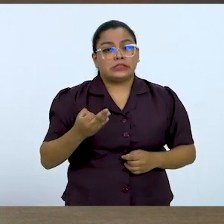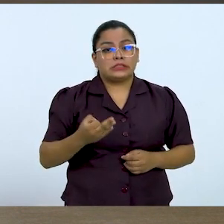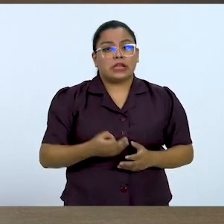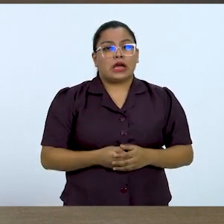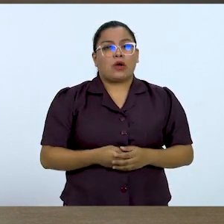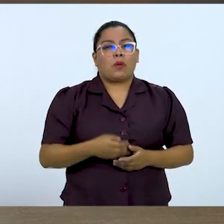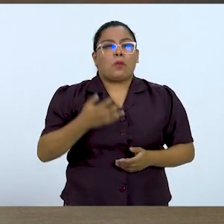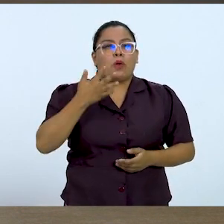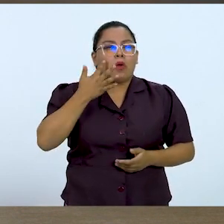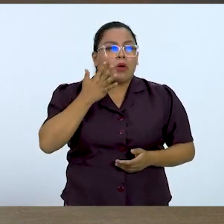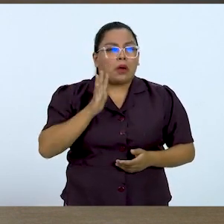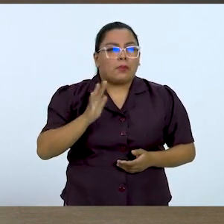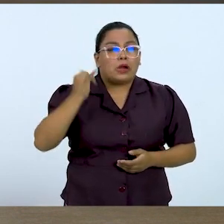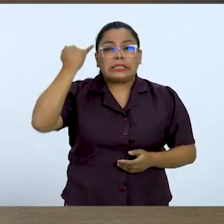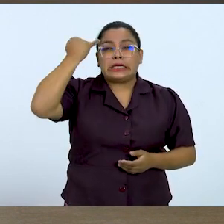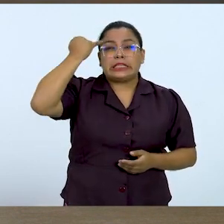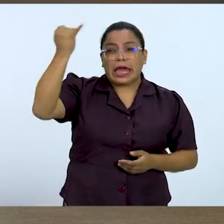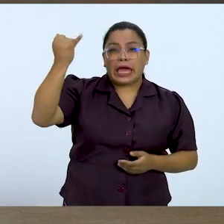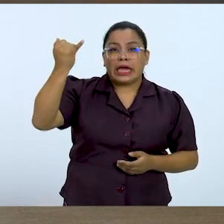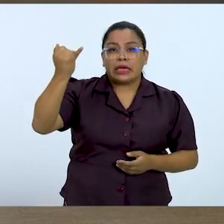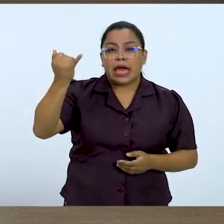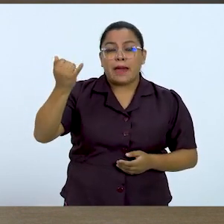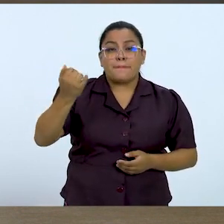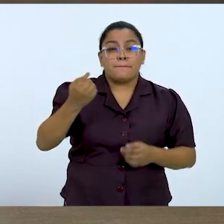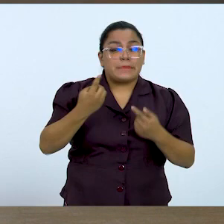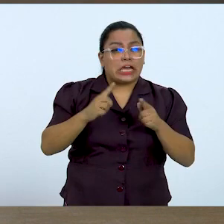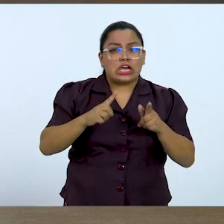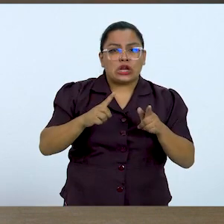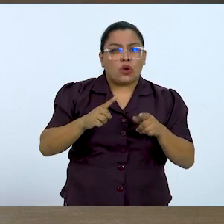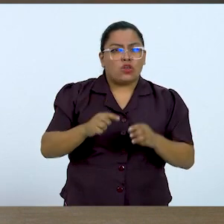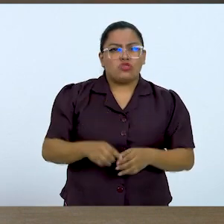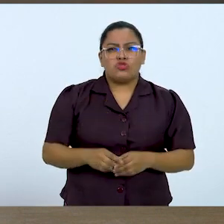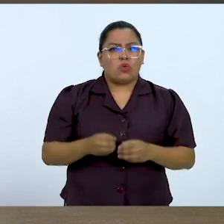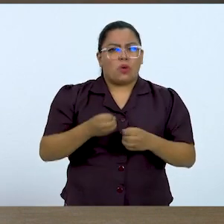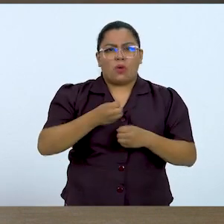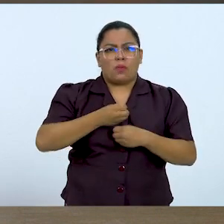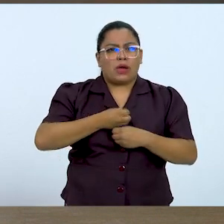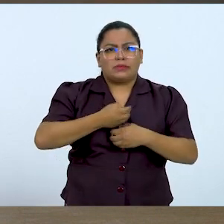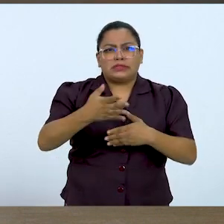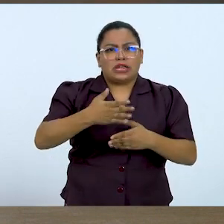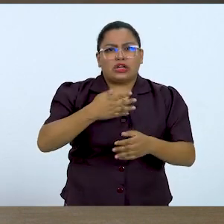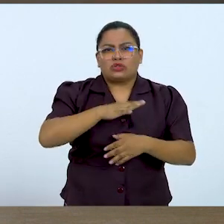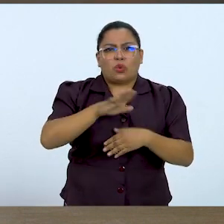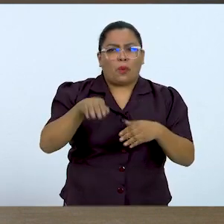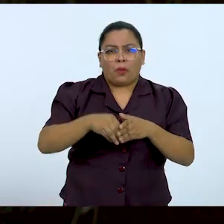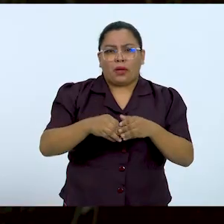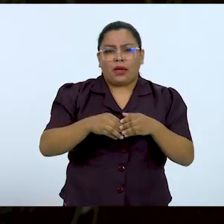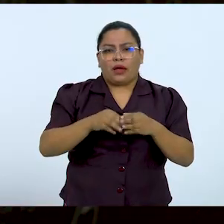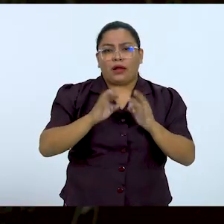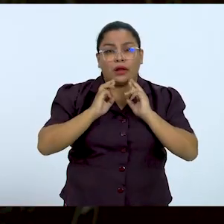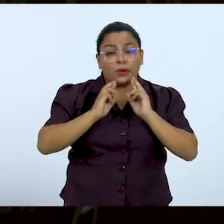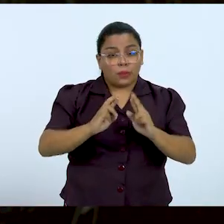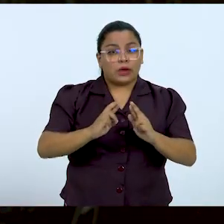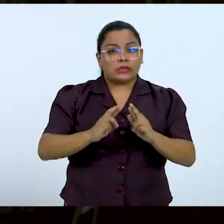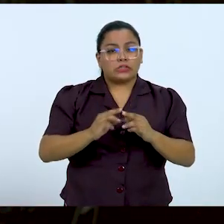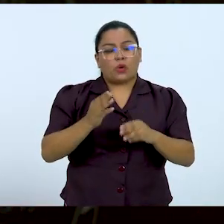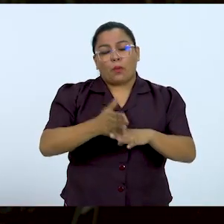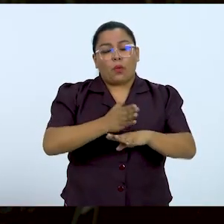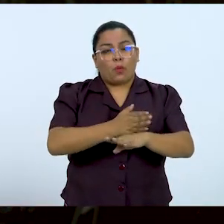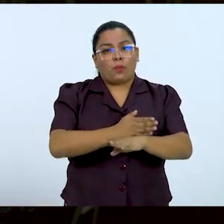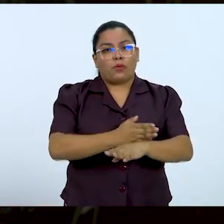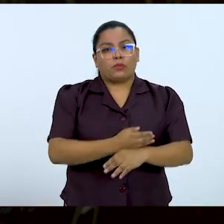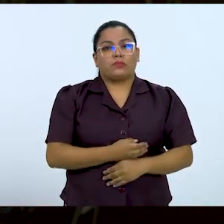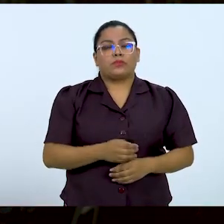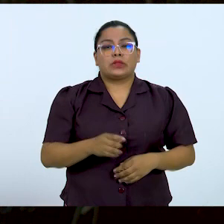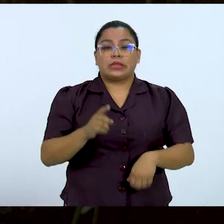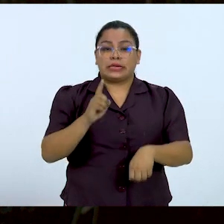de ser como pistas y no dejar de entrever la solución inmediata al problema. Luego, pasamos a